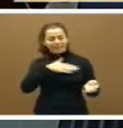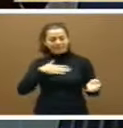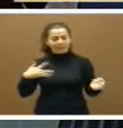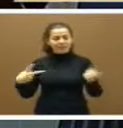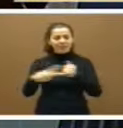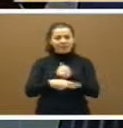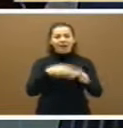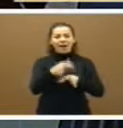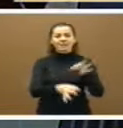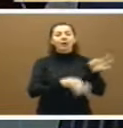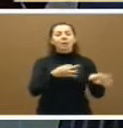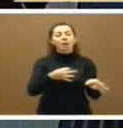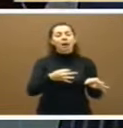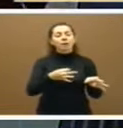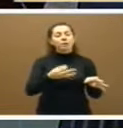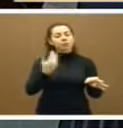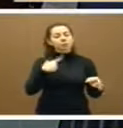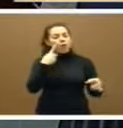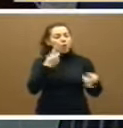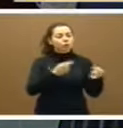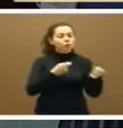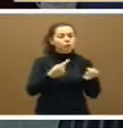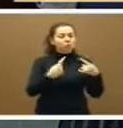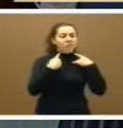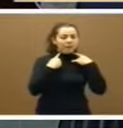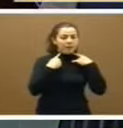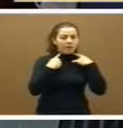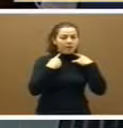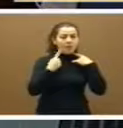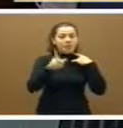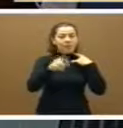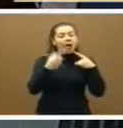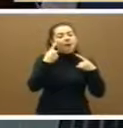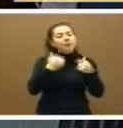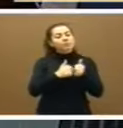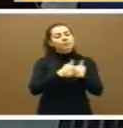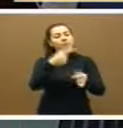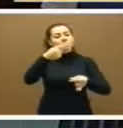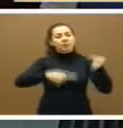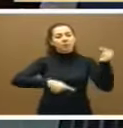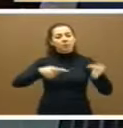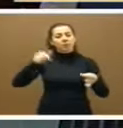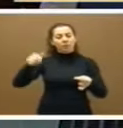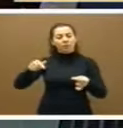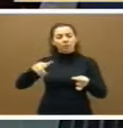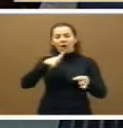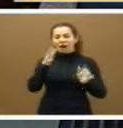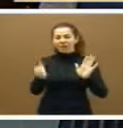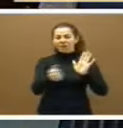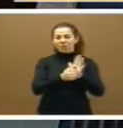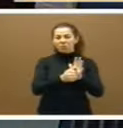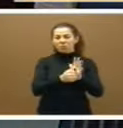pierda capacidad de control y seguimiento de la ley de presupuesto. Esto es una interpretación torticera del nuevo artículo